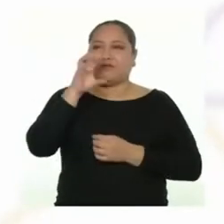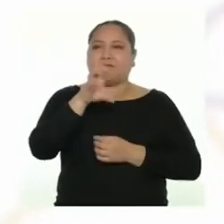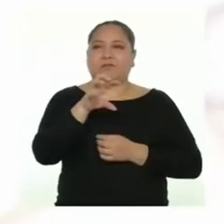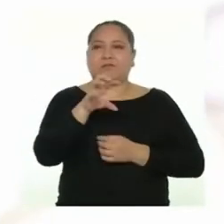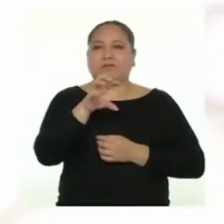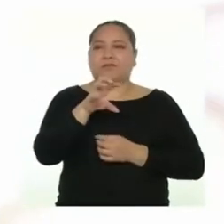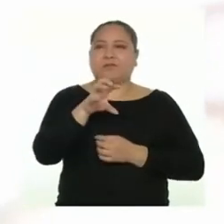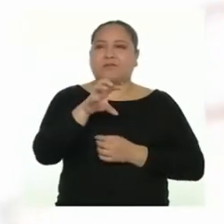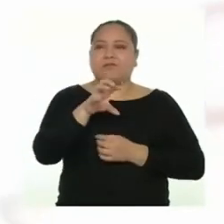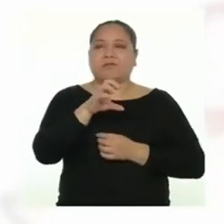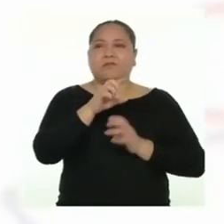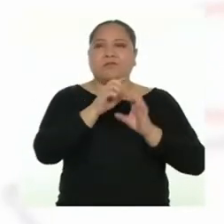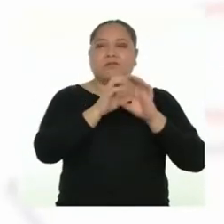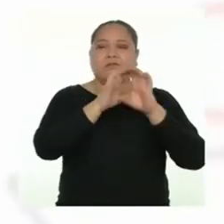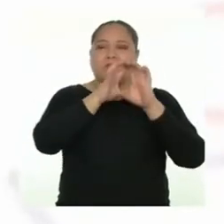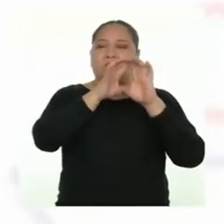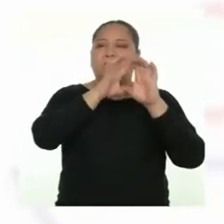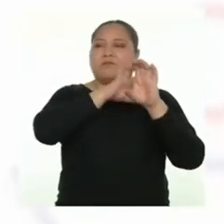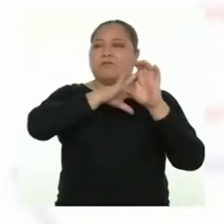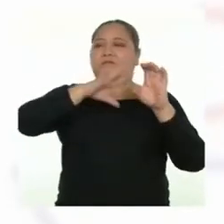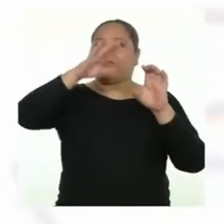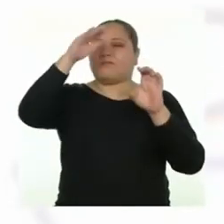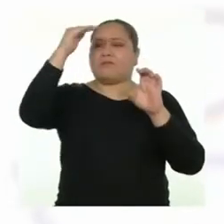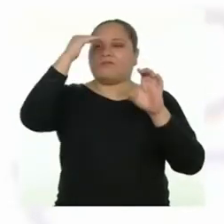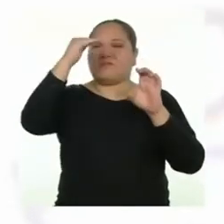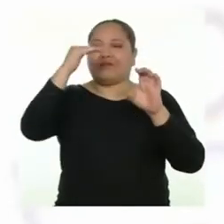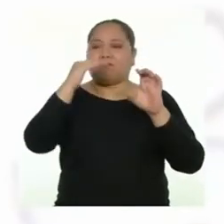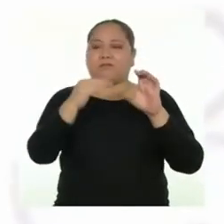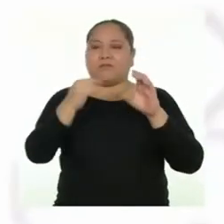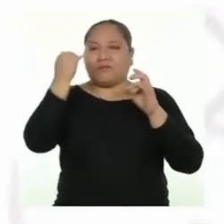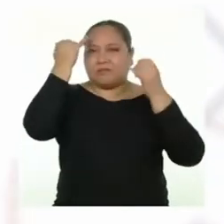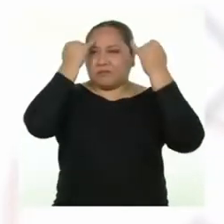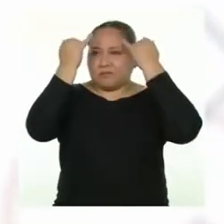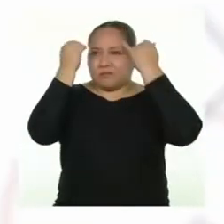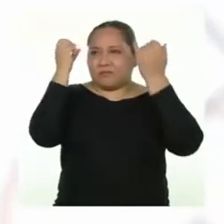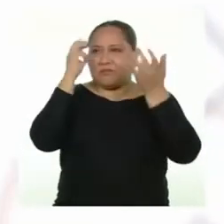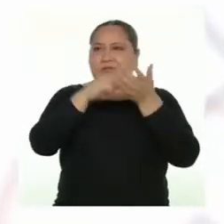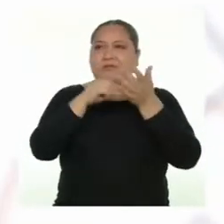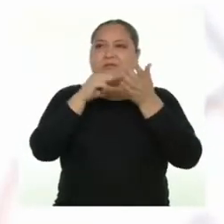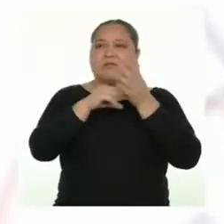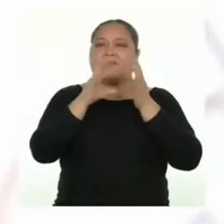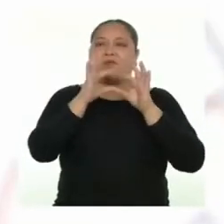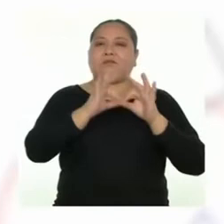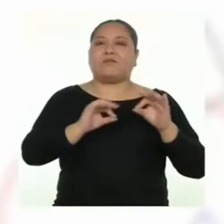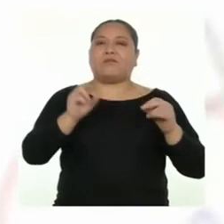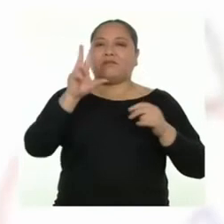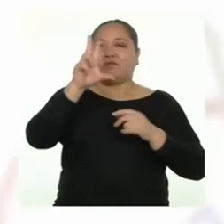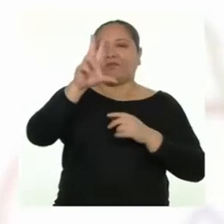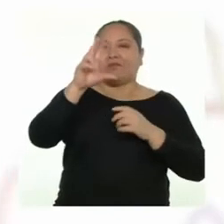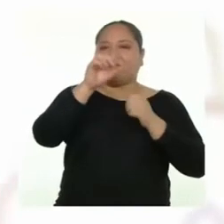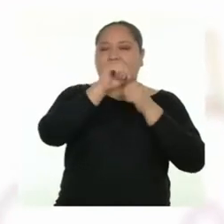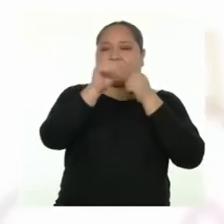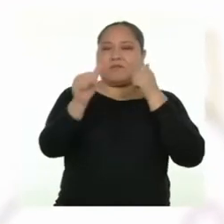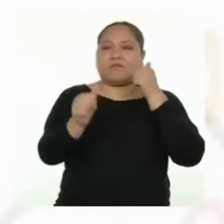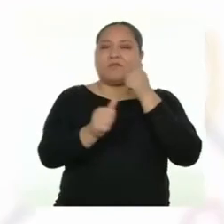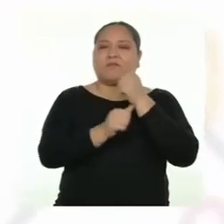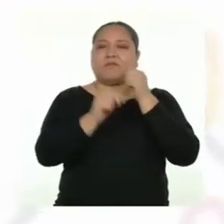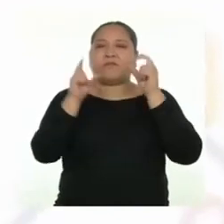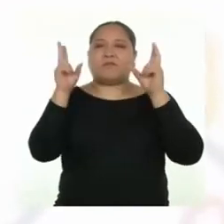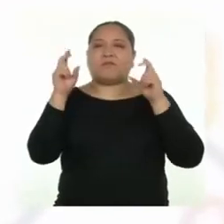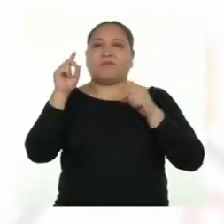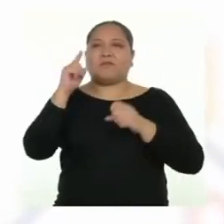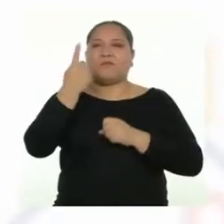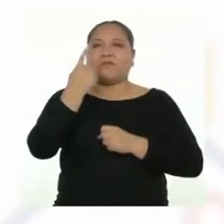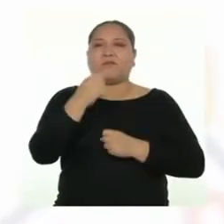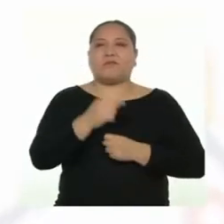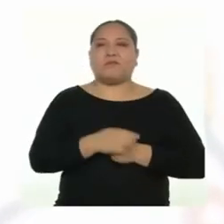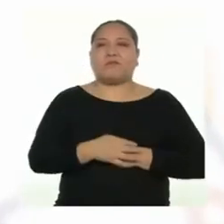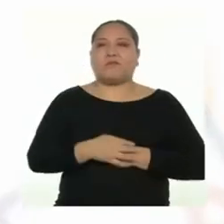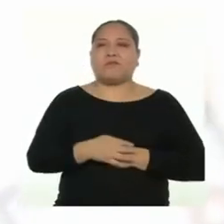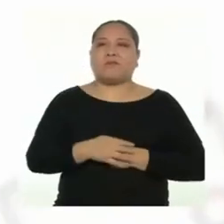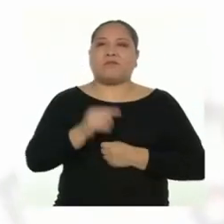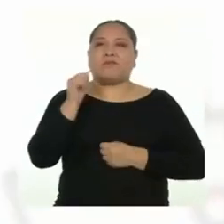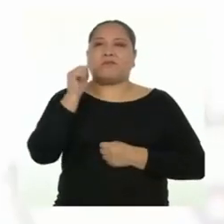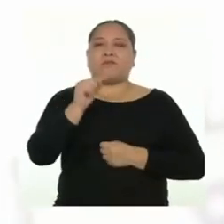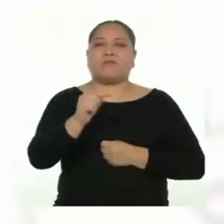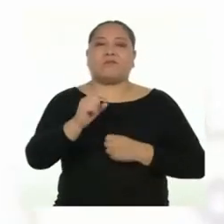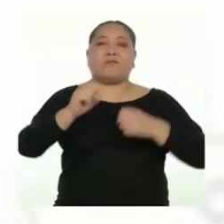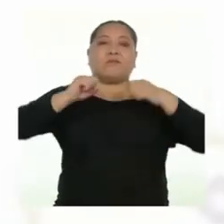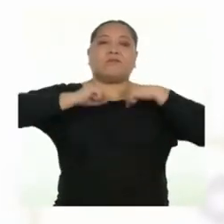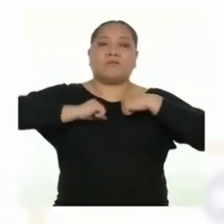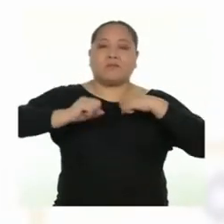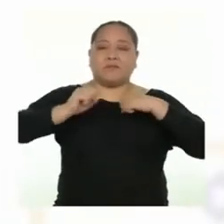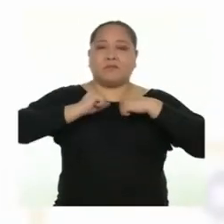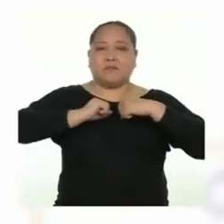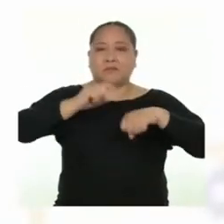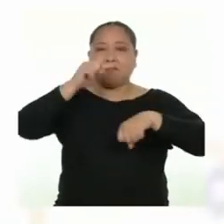hemos integrado las ideas principales de las dos lecturas en tres subtemas. El primer subtema es sobre la